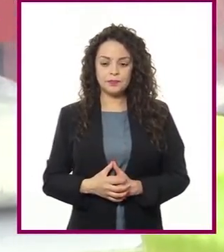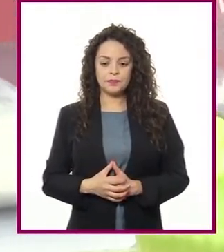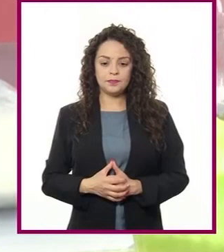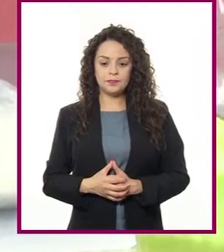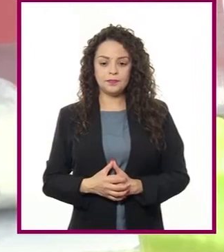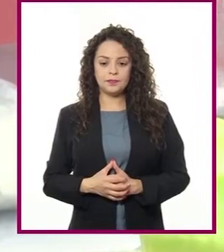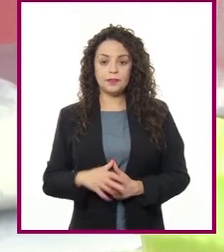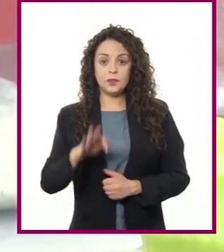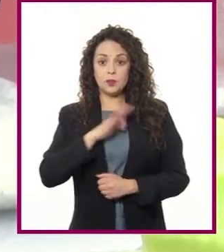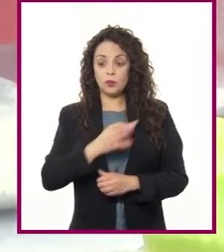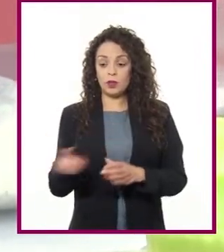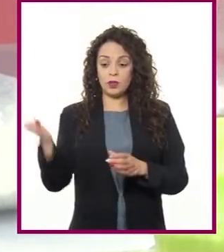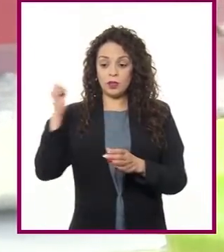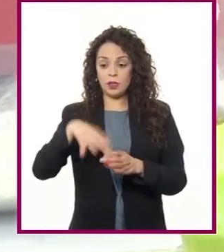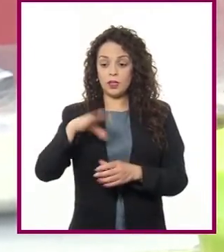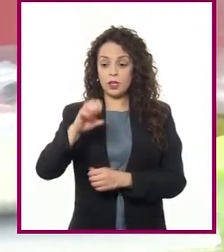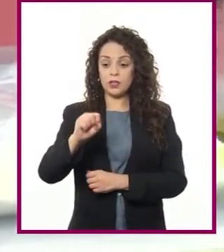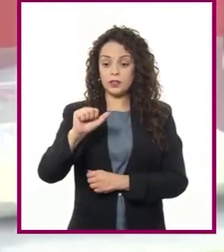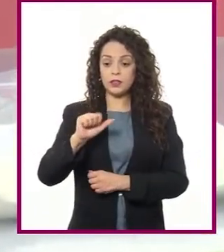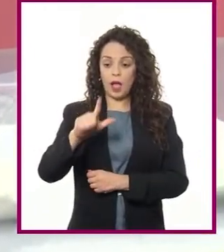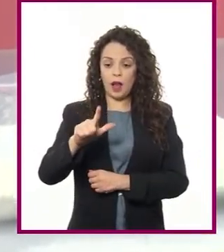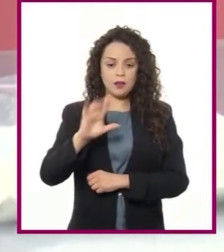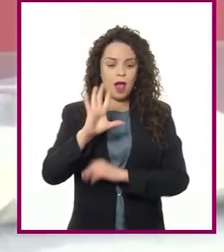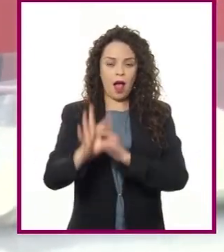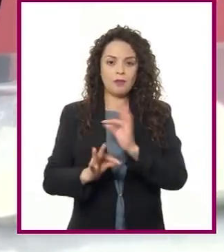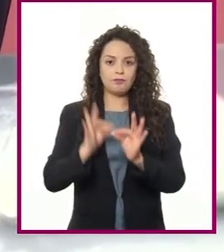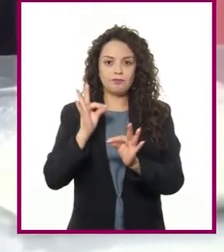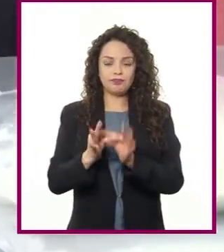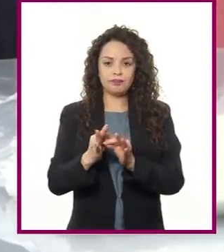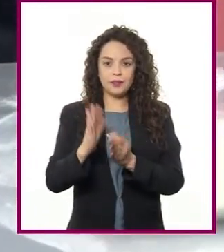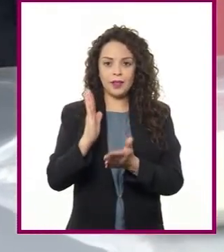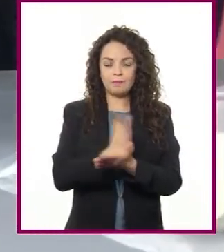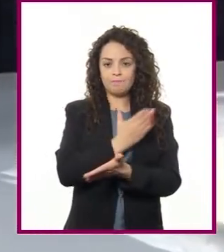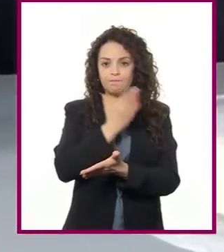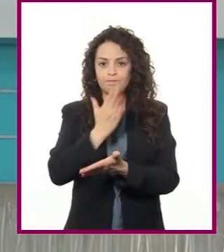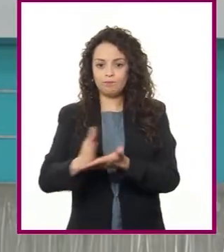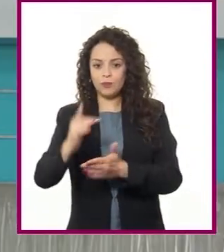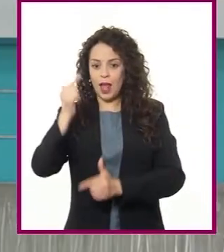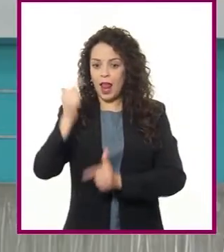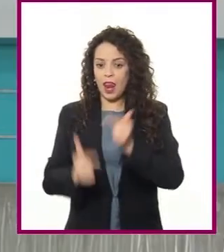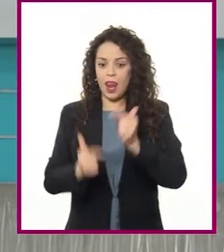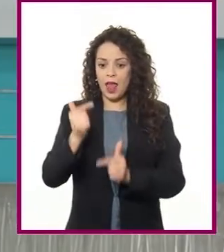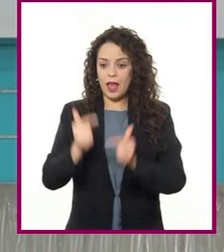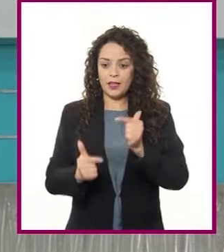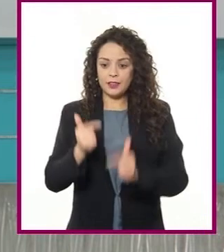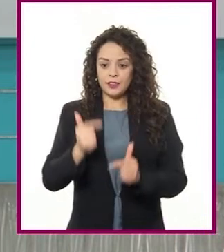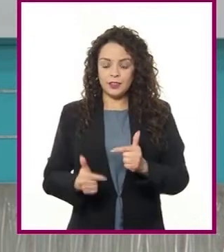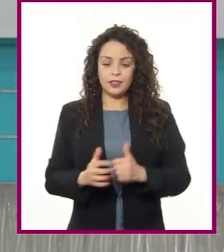Pueden agregar sal y listo. Hemos separado los componentes de la leche.